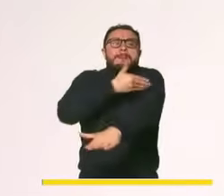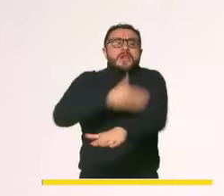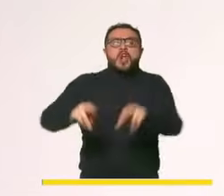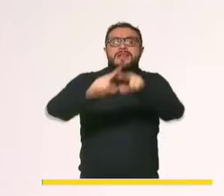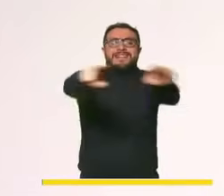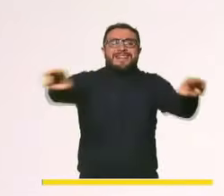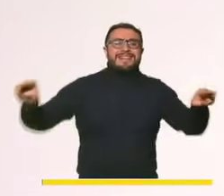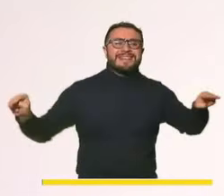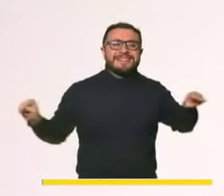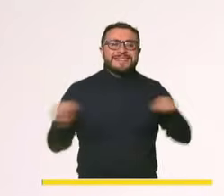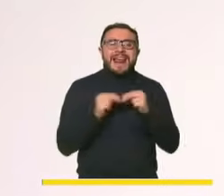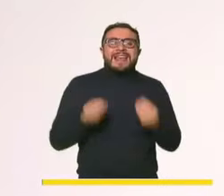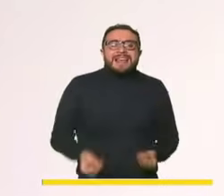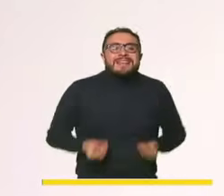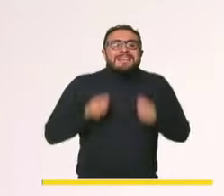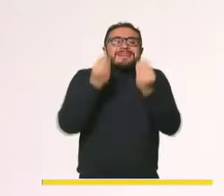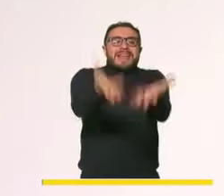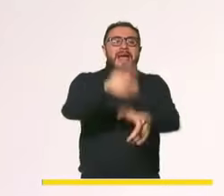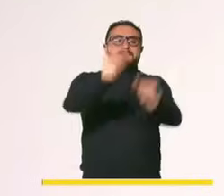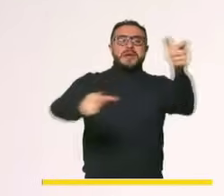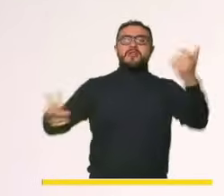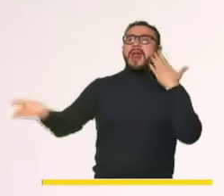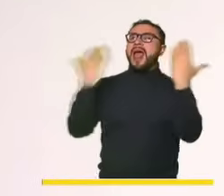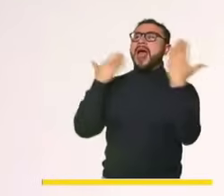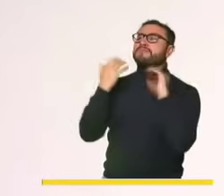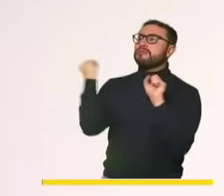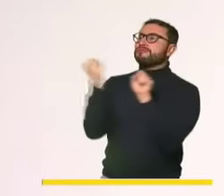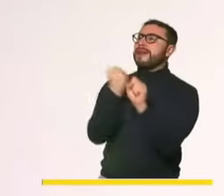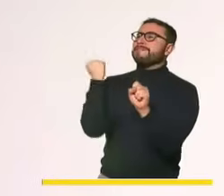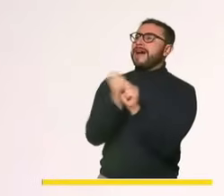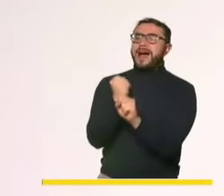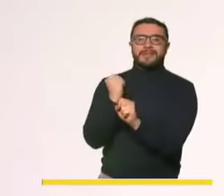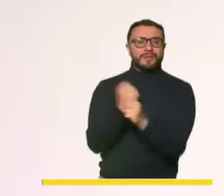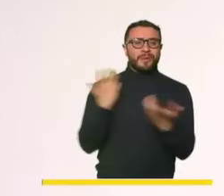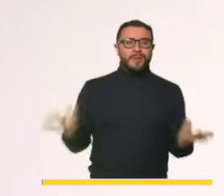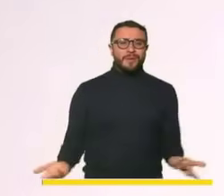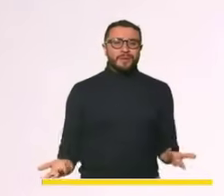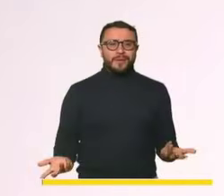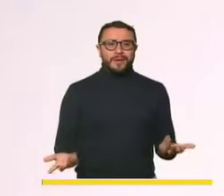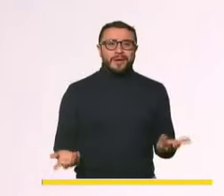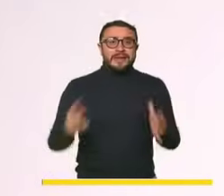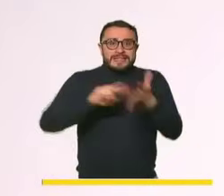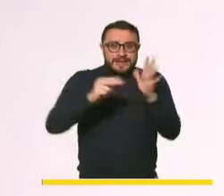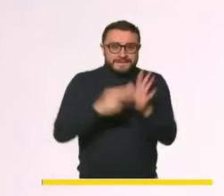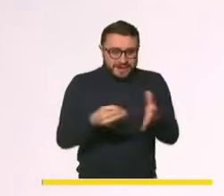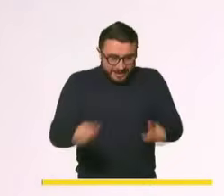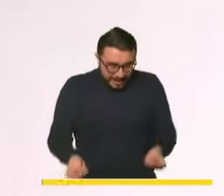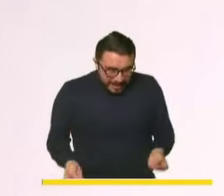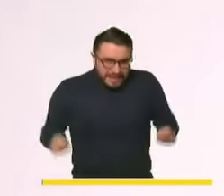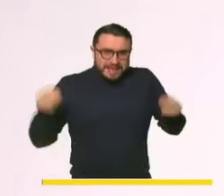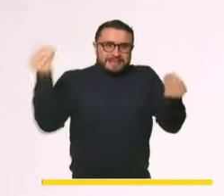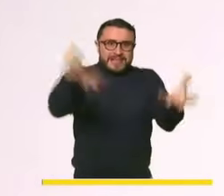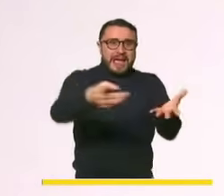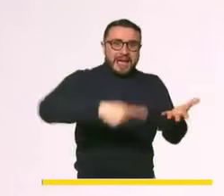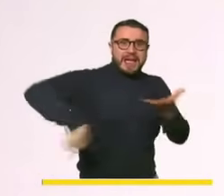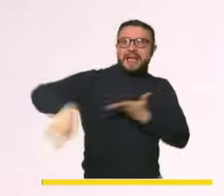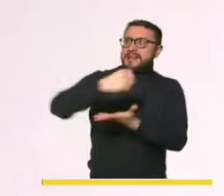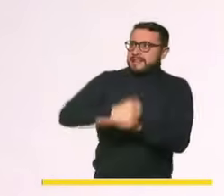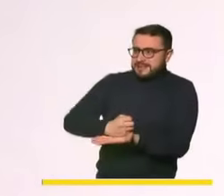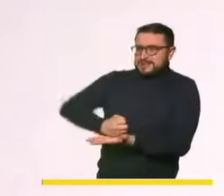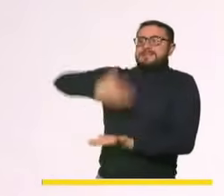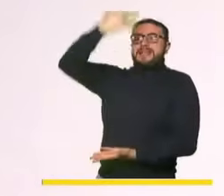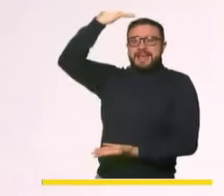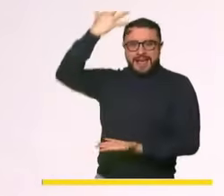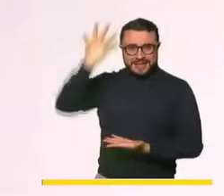que se le entregan al pueblo trabajador. Porque estaríamos entregando riqueza. Yo tengo